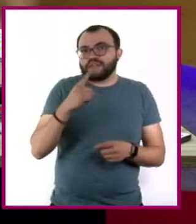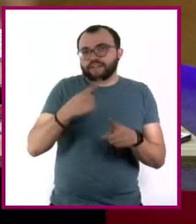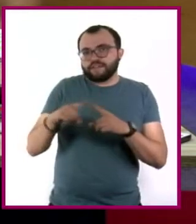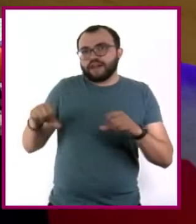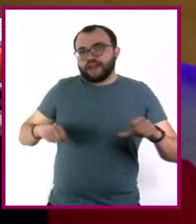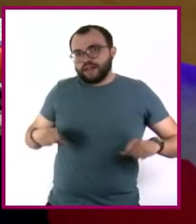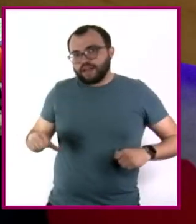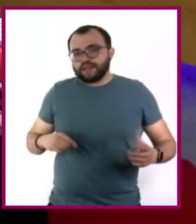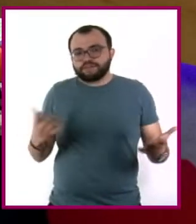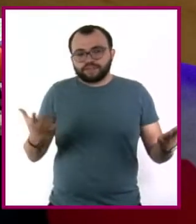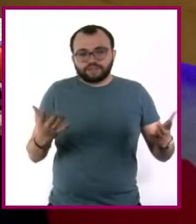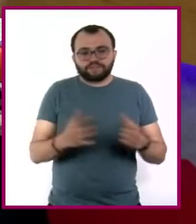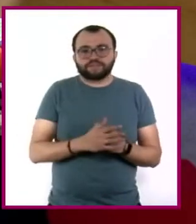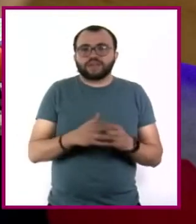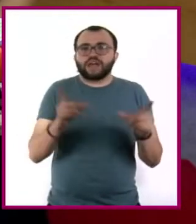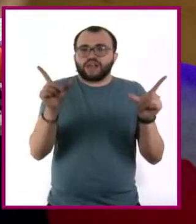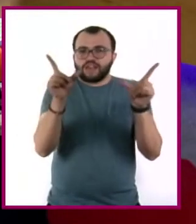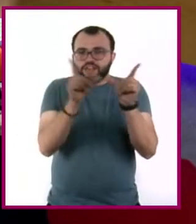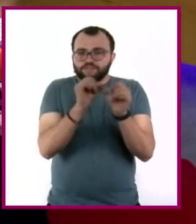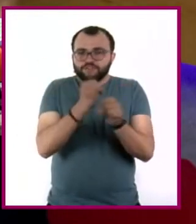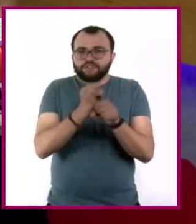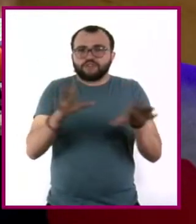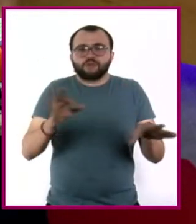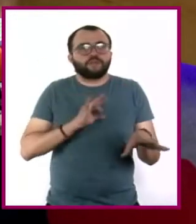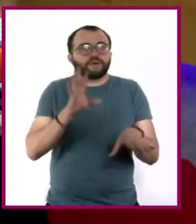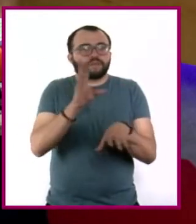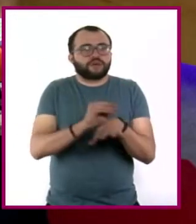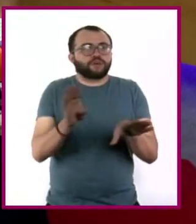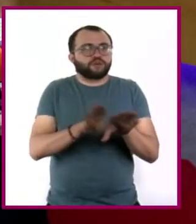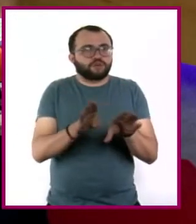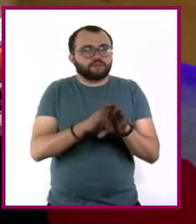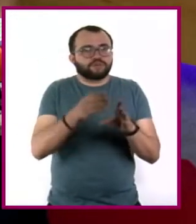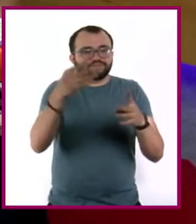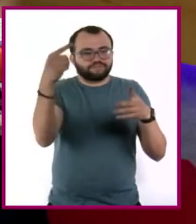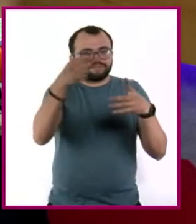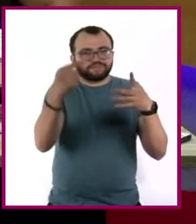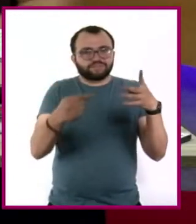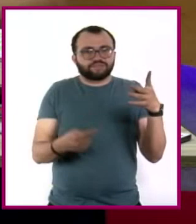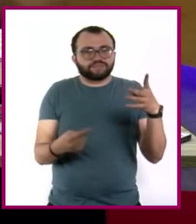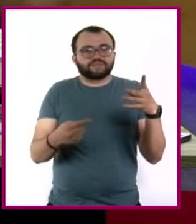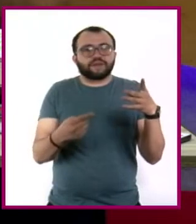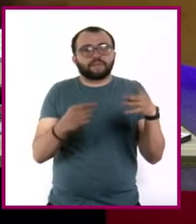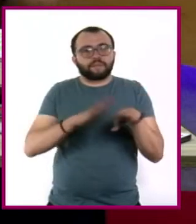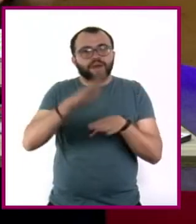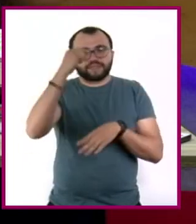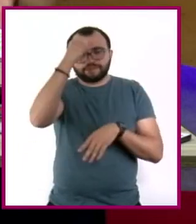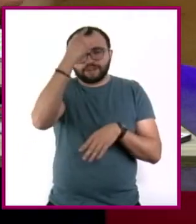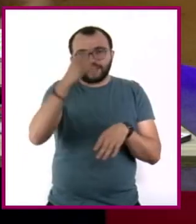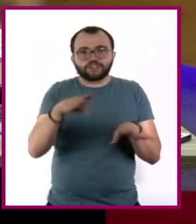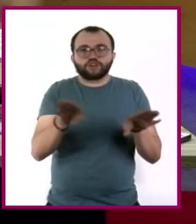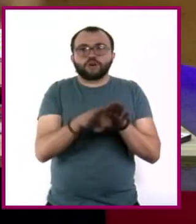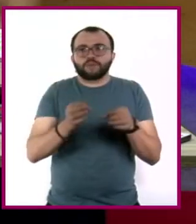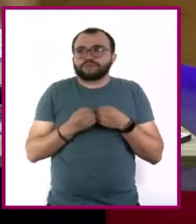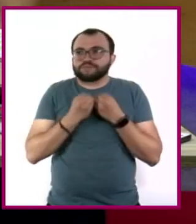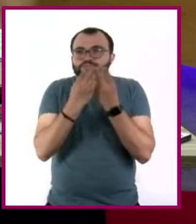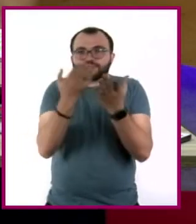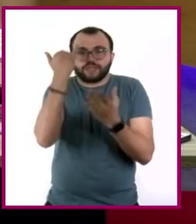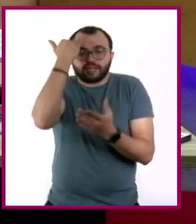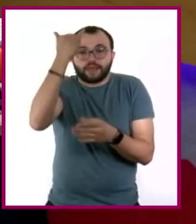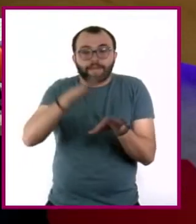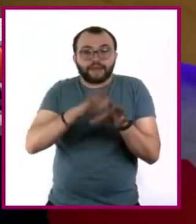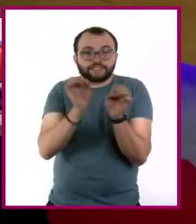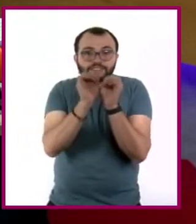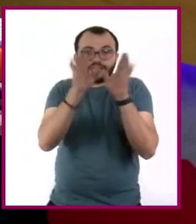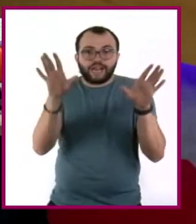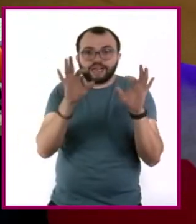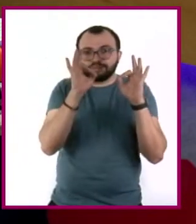que realizamos. Resumir información nos permite estructurar contenidos con mayor facilidad. Facilita la expresión de ideas de manera clara y precisa.